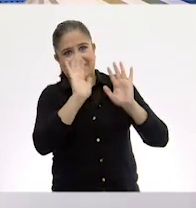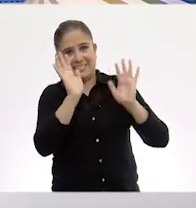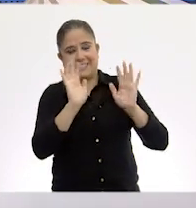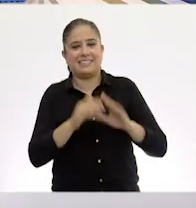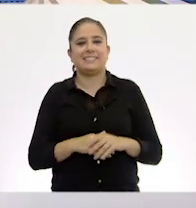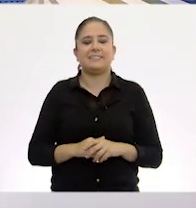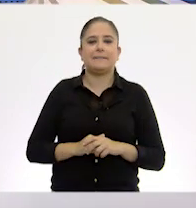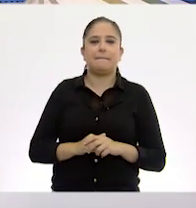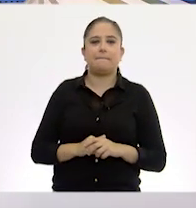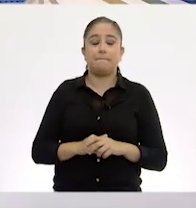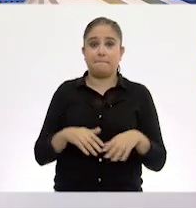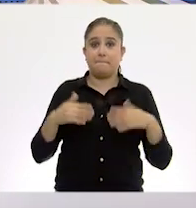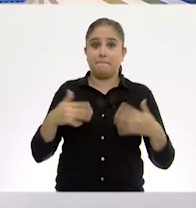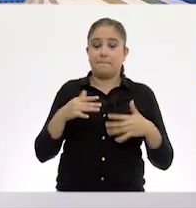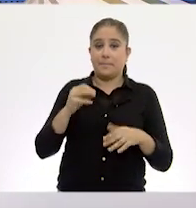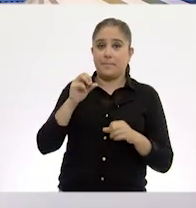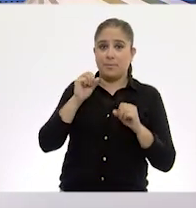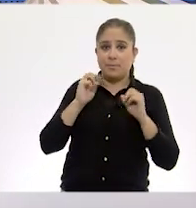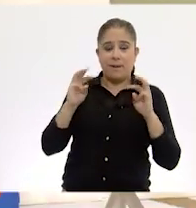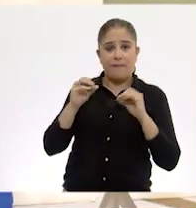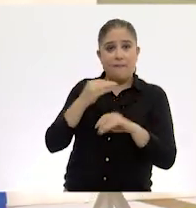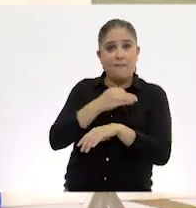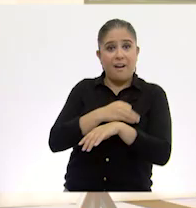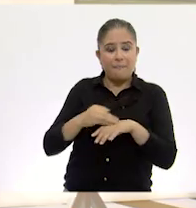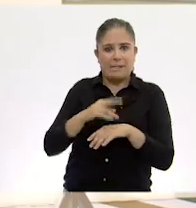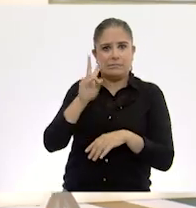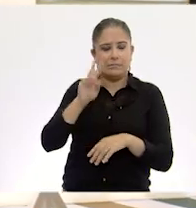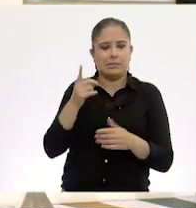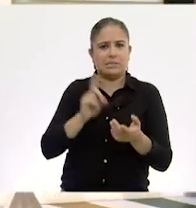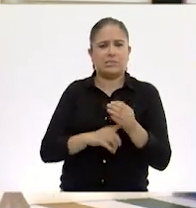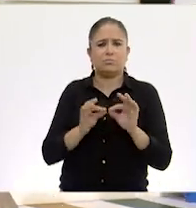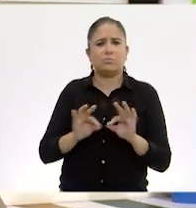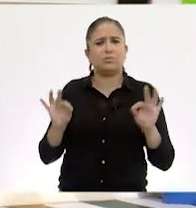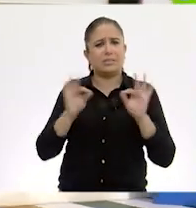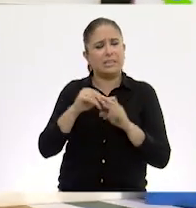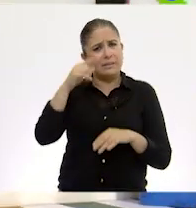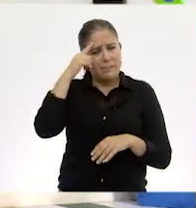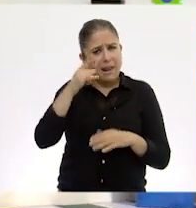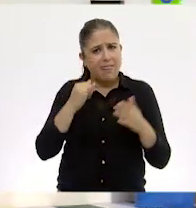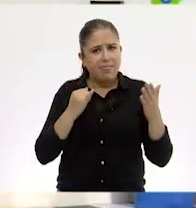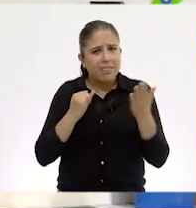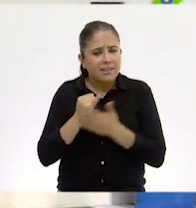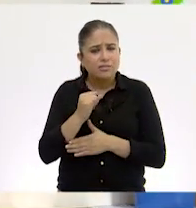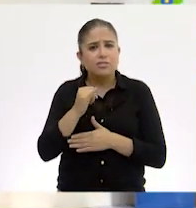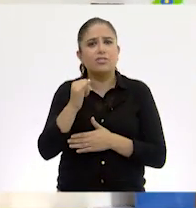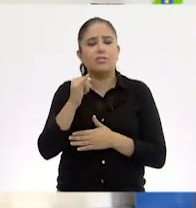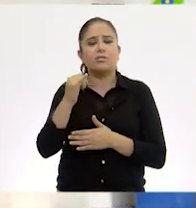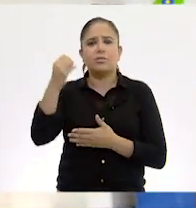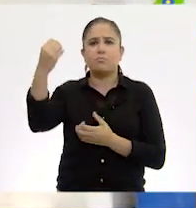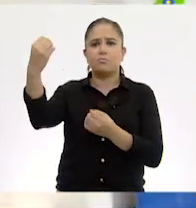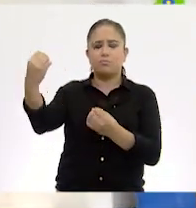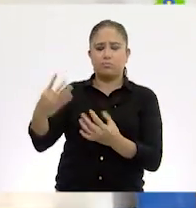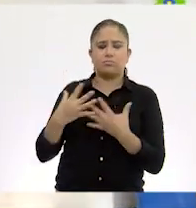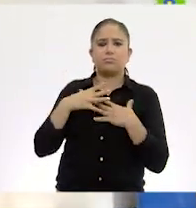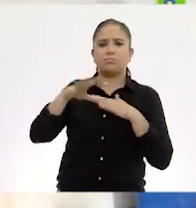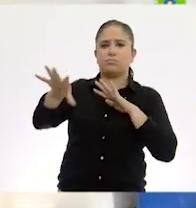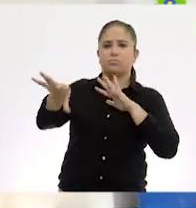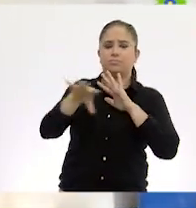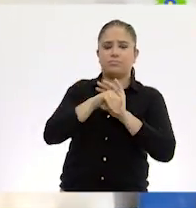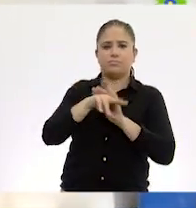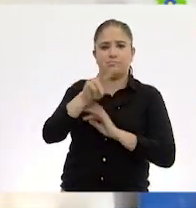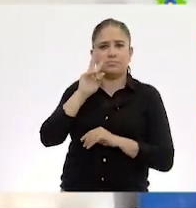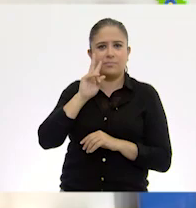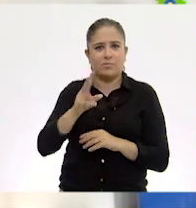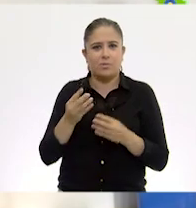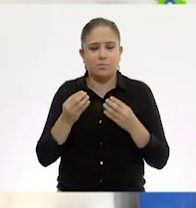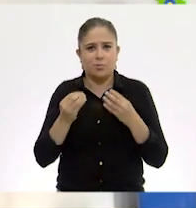bien. Wow. La familia siempre es muy importante para tomar esas decisiones y nos influyen mucho. Y como hemos visto a través,